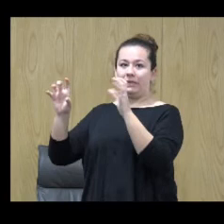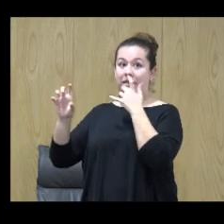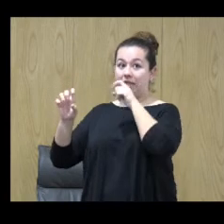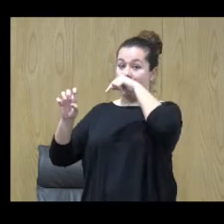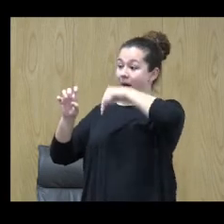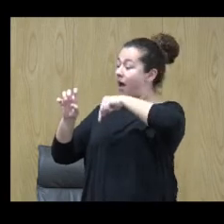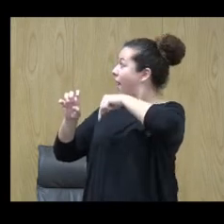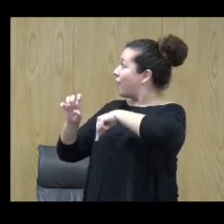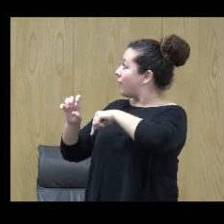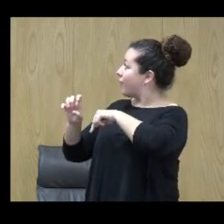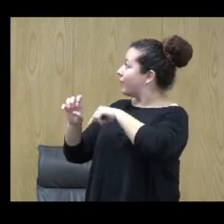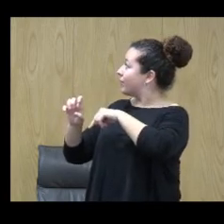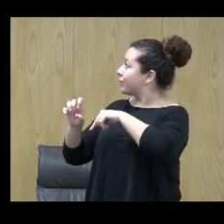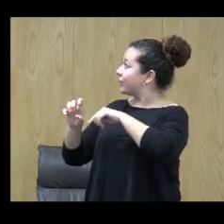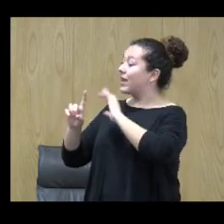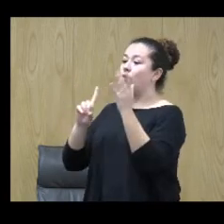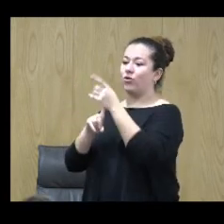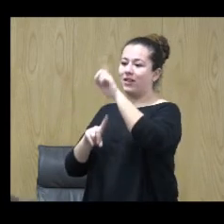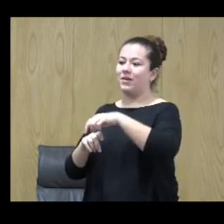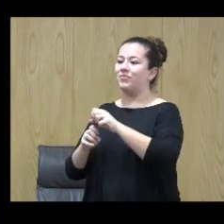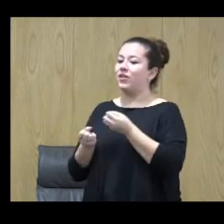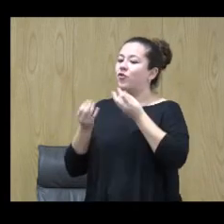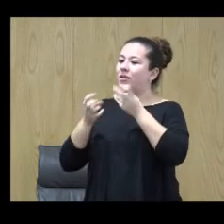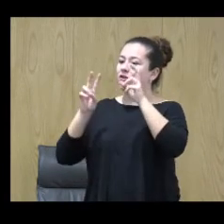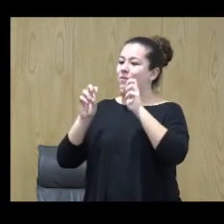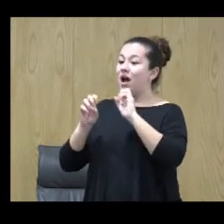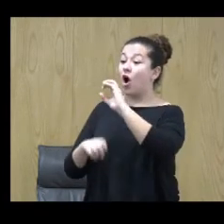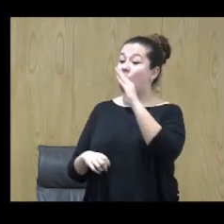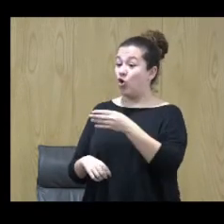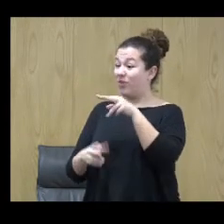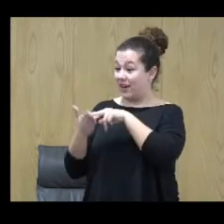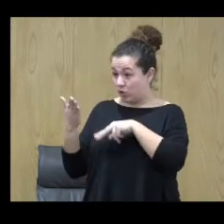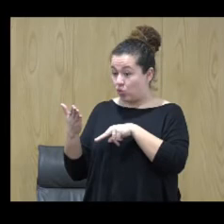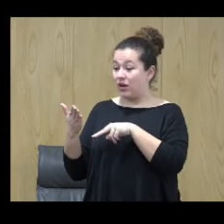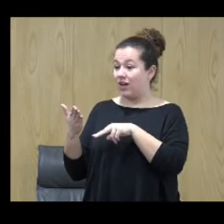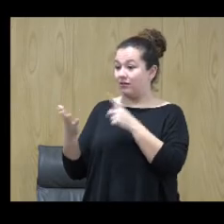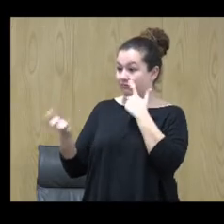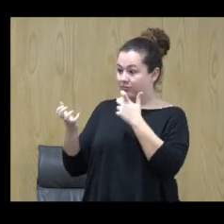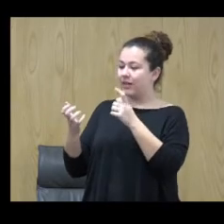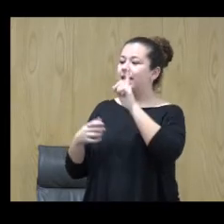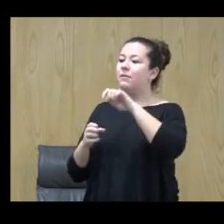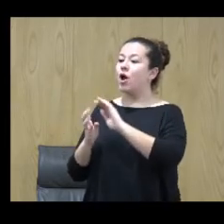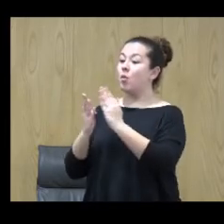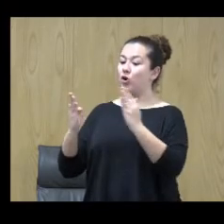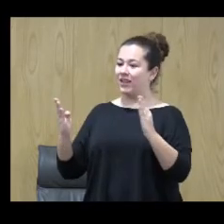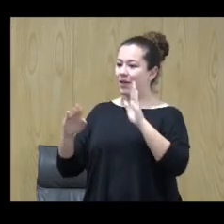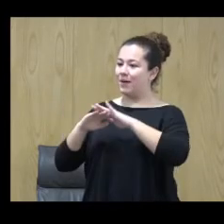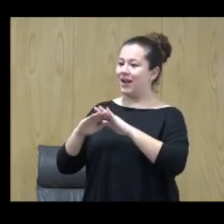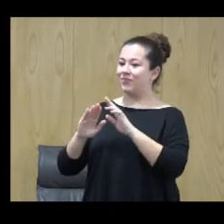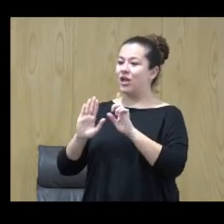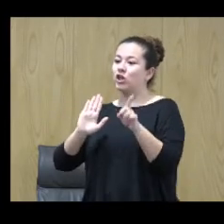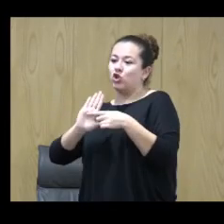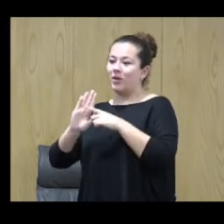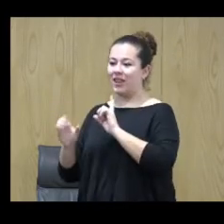abajo encontraremos también información del Club de Lectura destacada y un boletín de suscripción a las